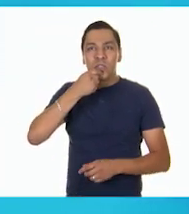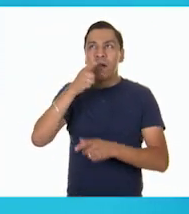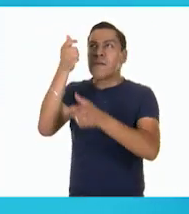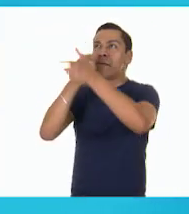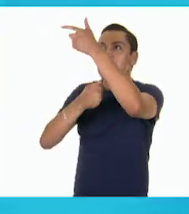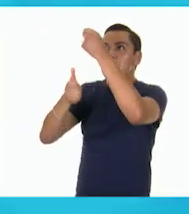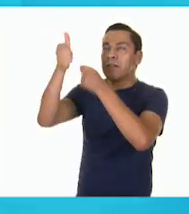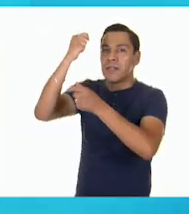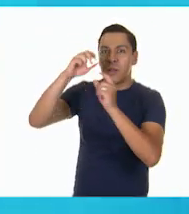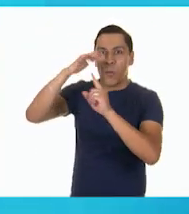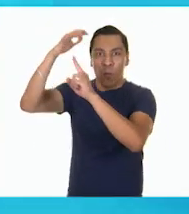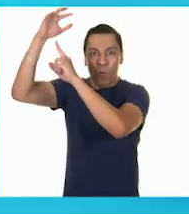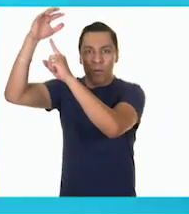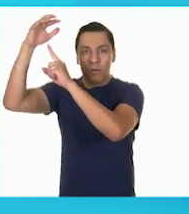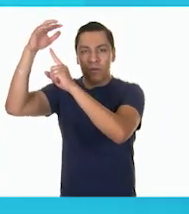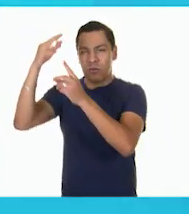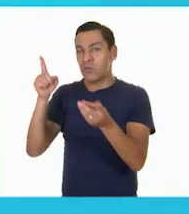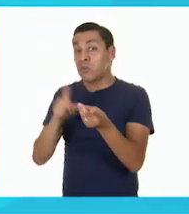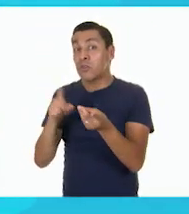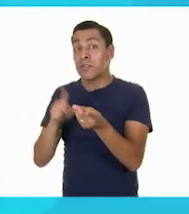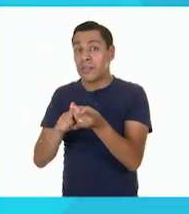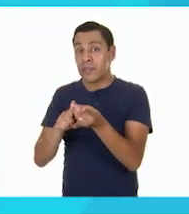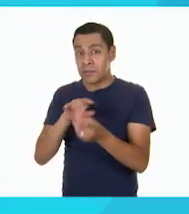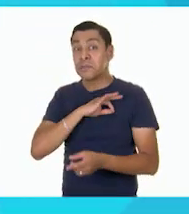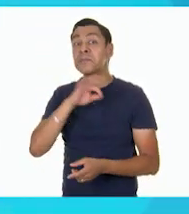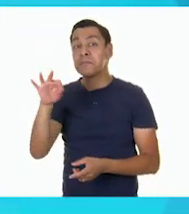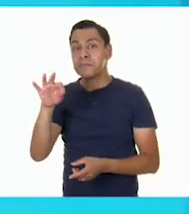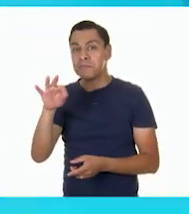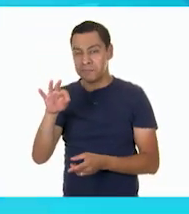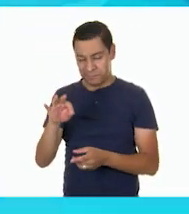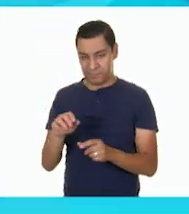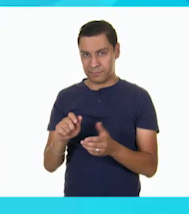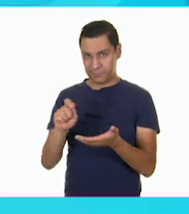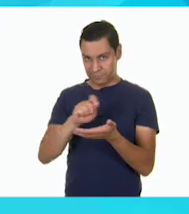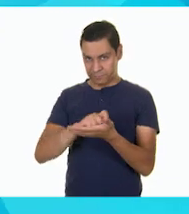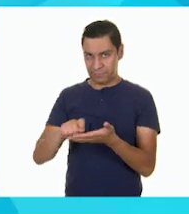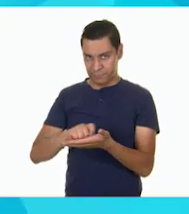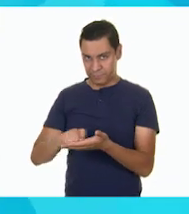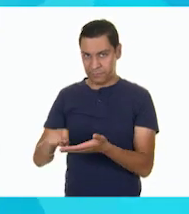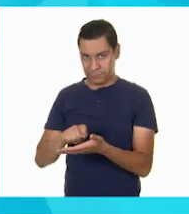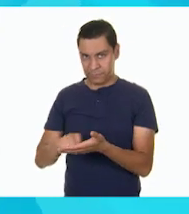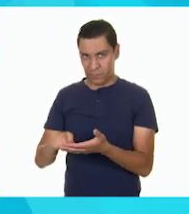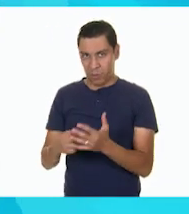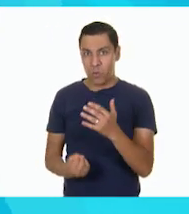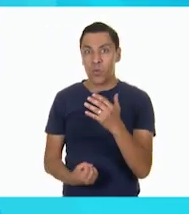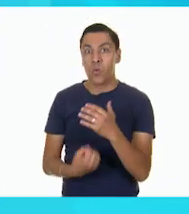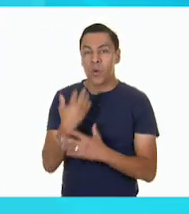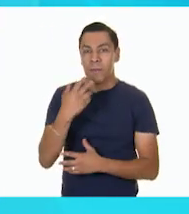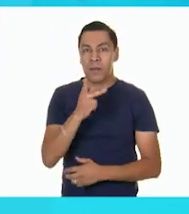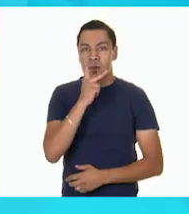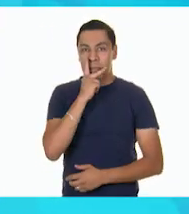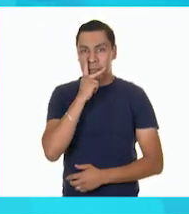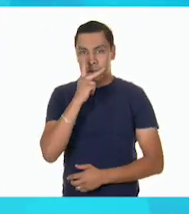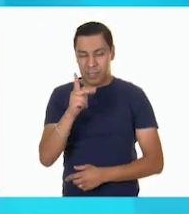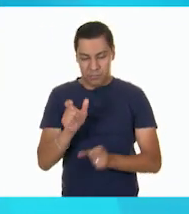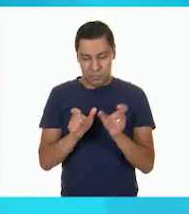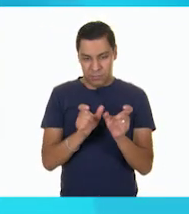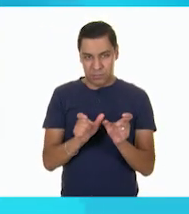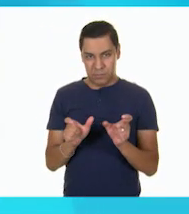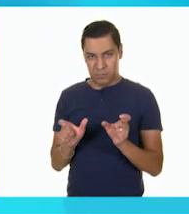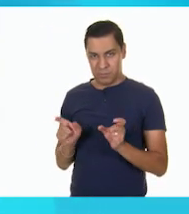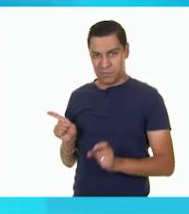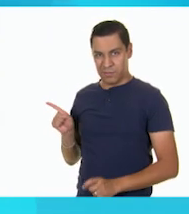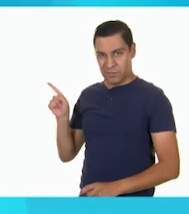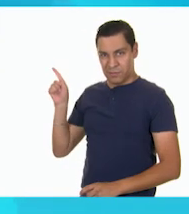Bien, Pepe. Ahora, vamos a poner el apartado donde dice mis nuevas palabras, niñas y niños. Ubíquenlo, está en la parte inferior.